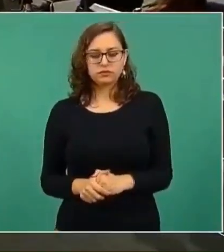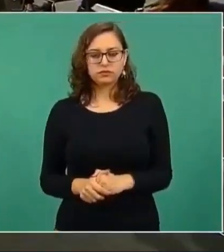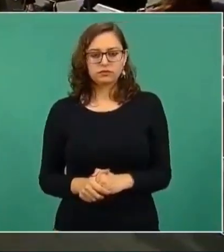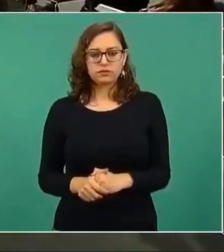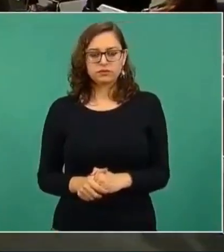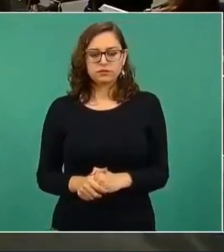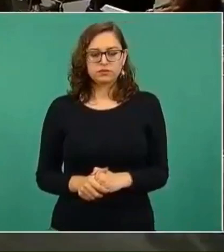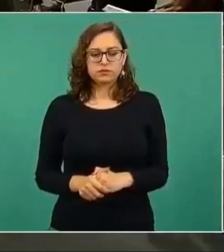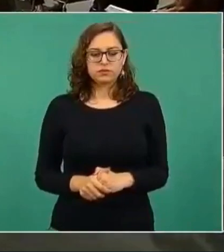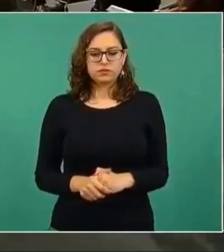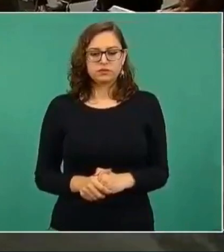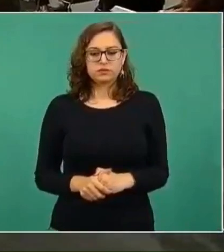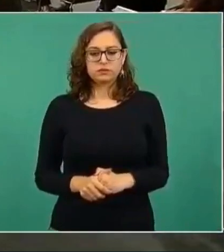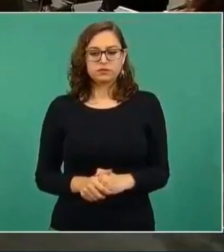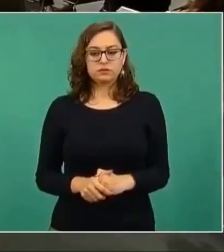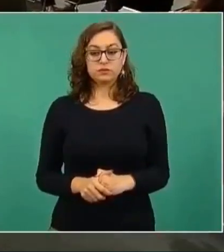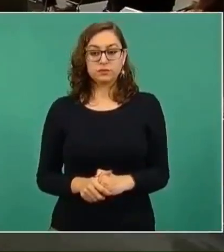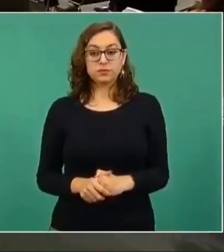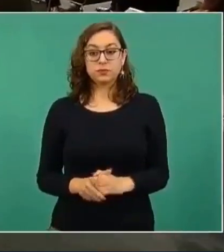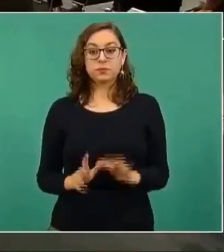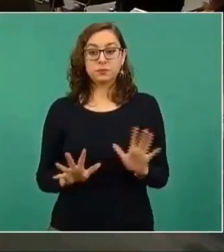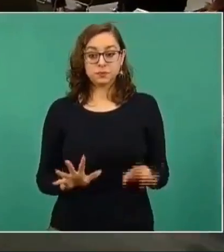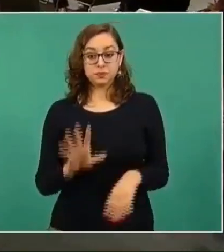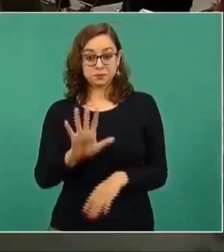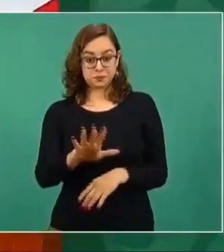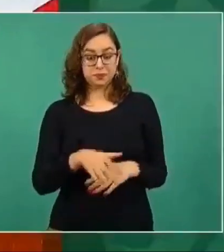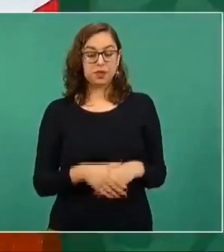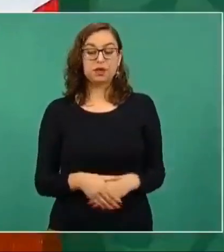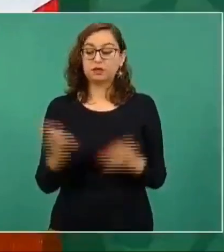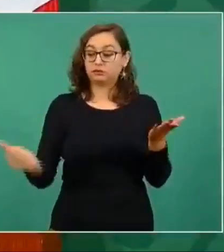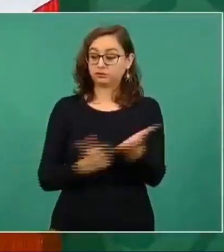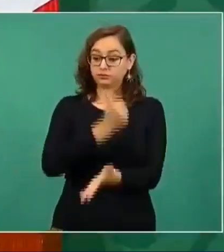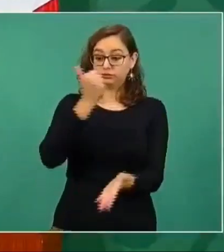El caso es que la Ciudad de México aporta